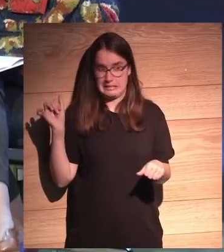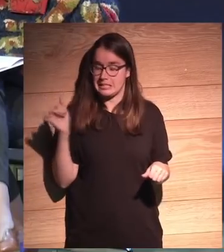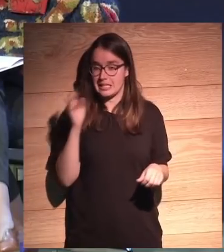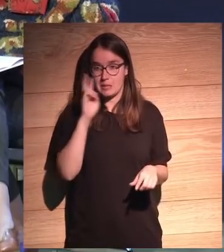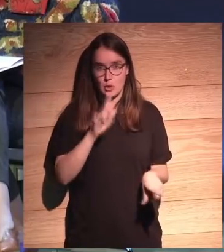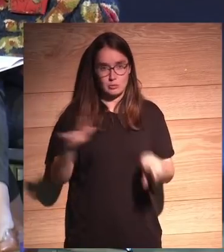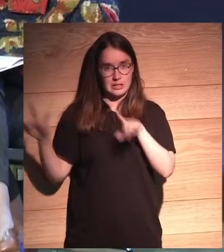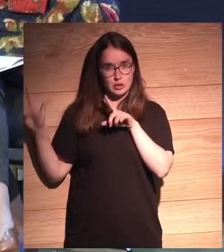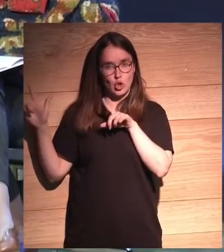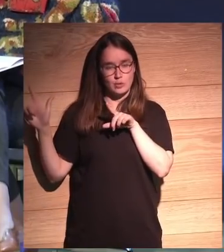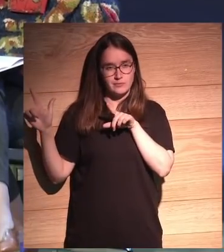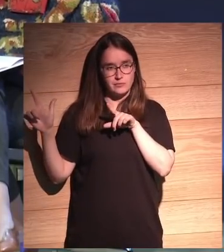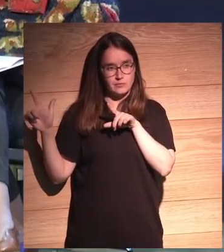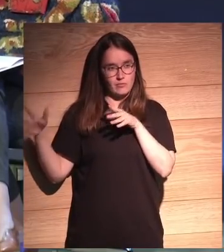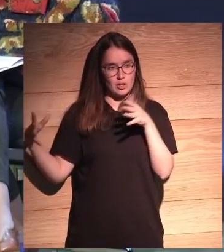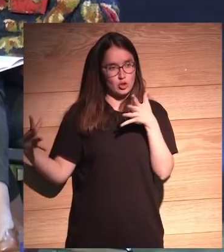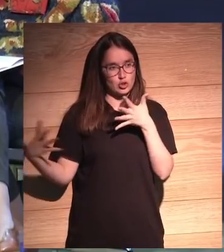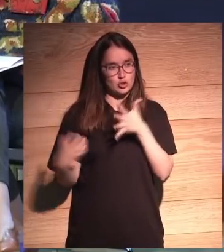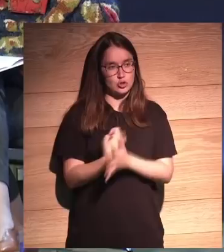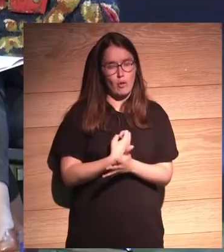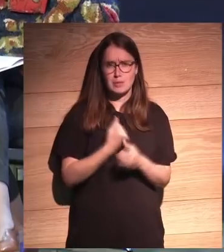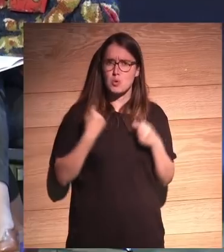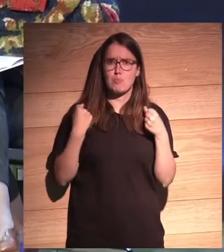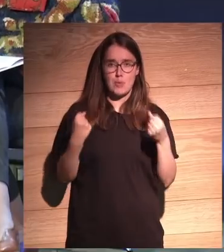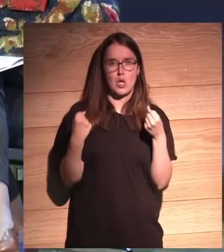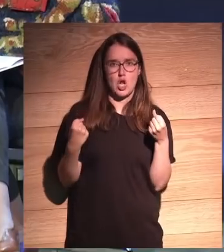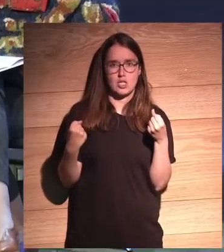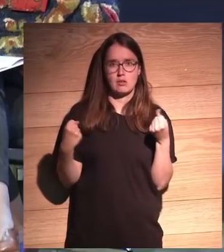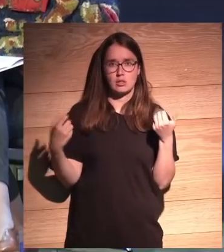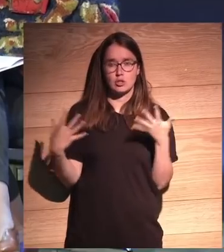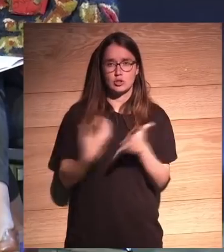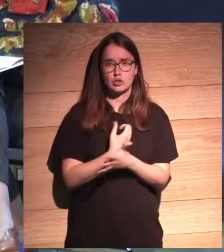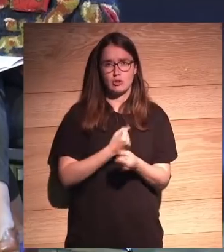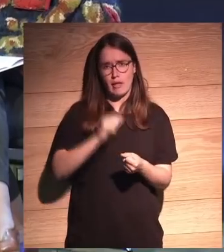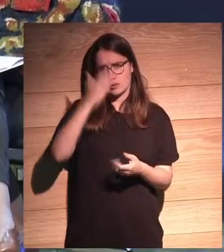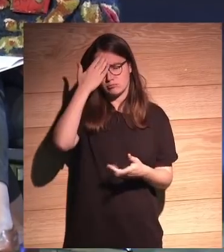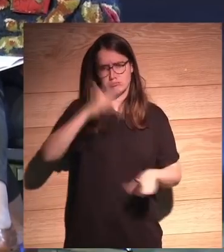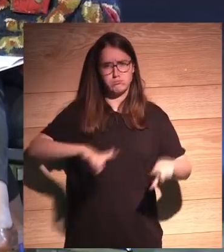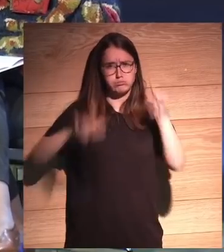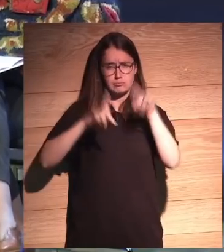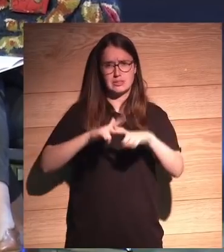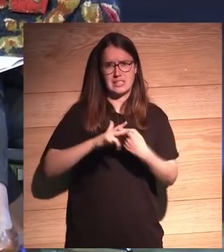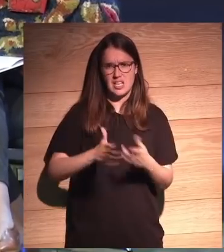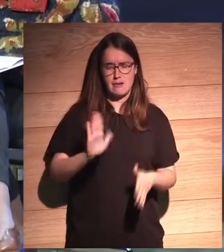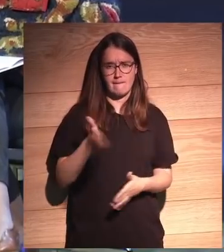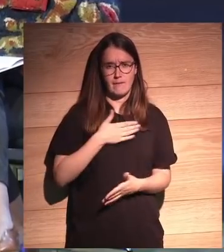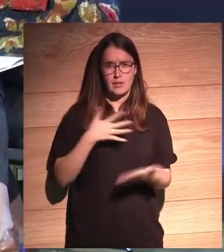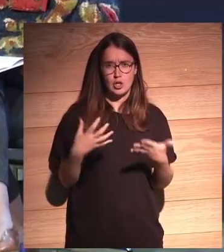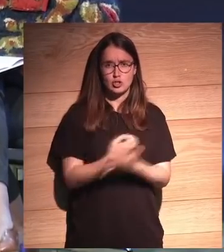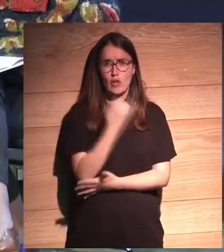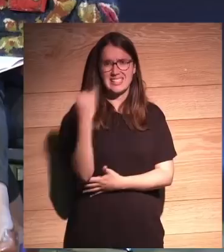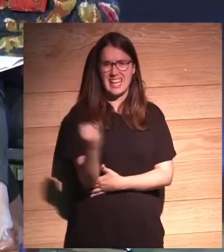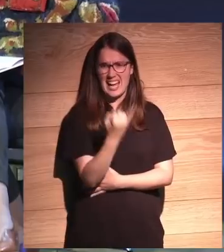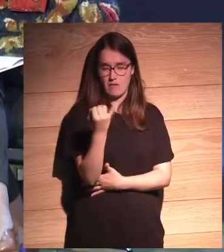hemos visto, es que todas fueron muy poderosas, todas fueron cabezas de taller, todas fueron